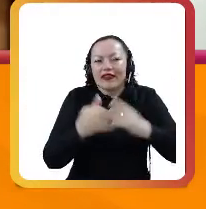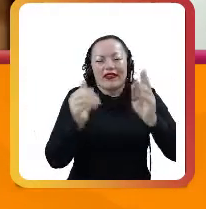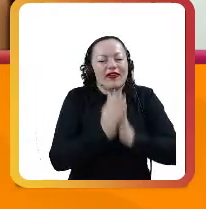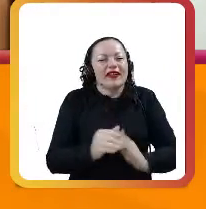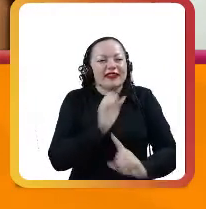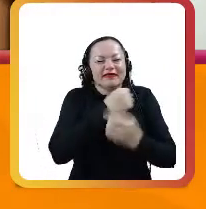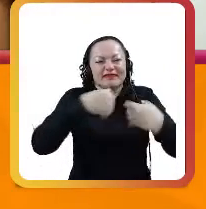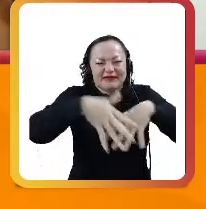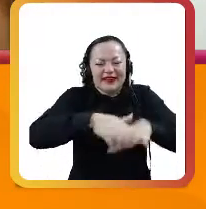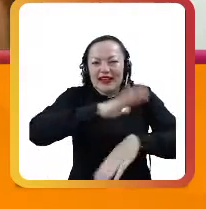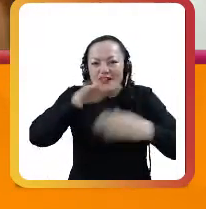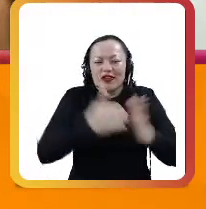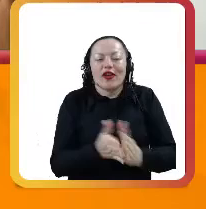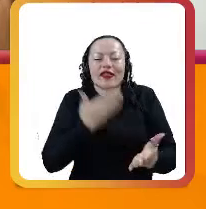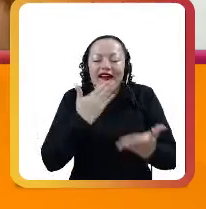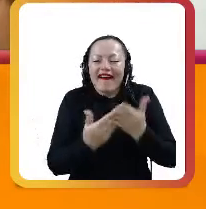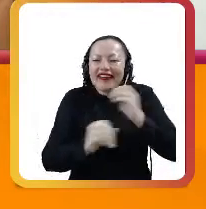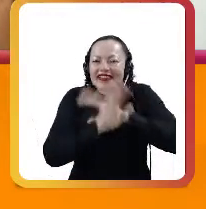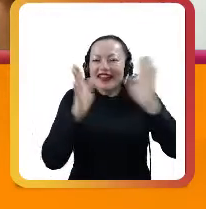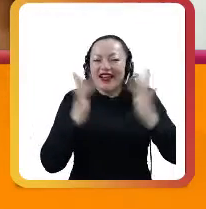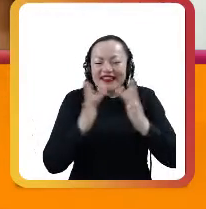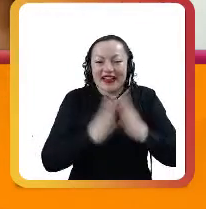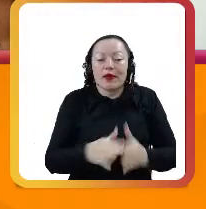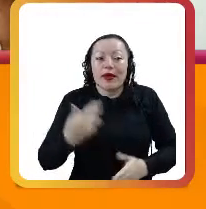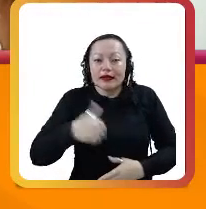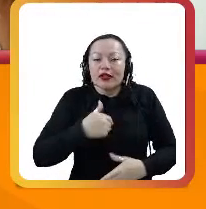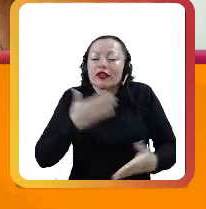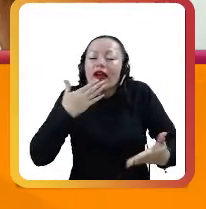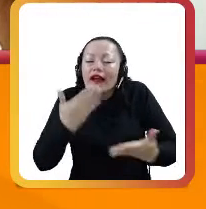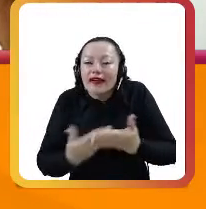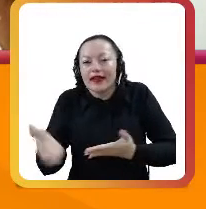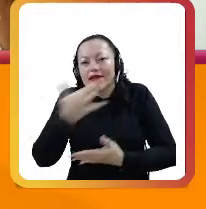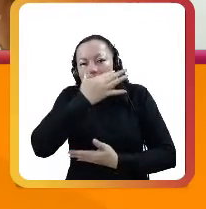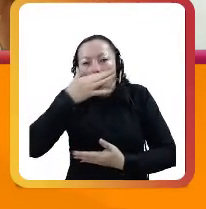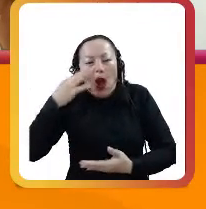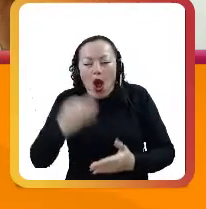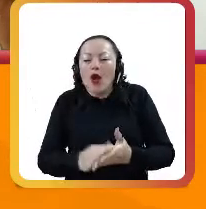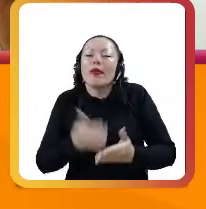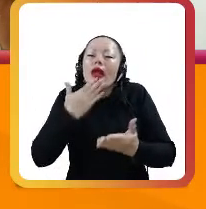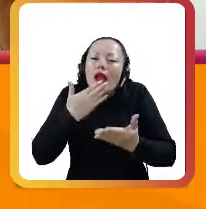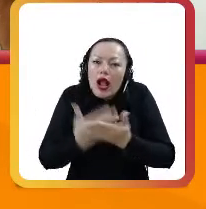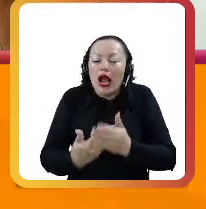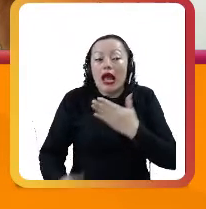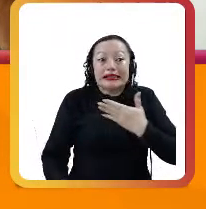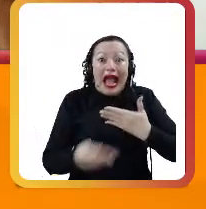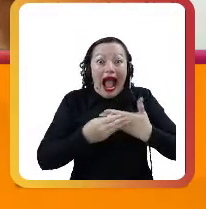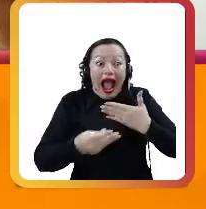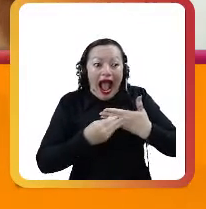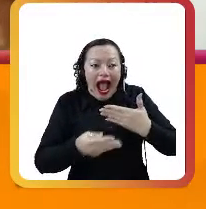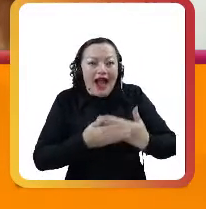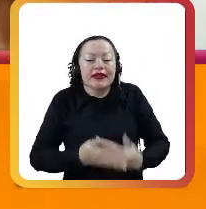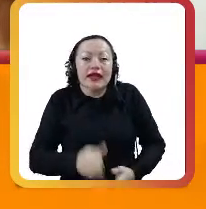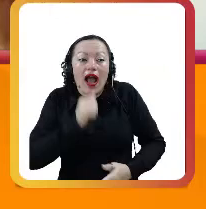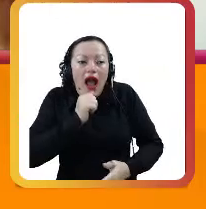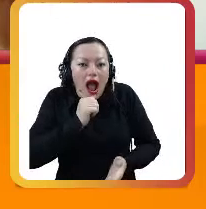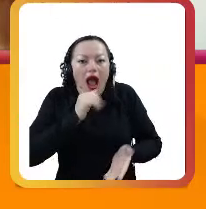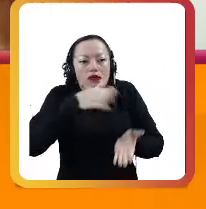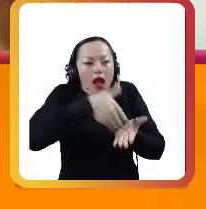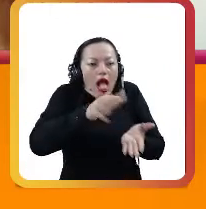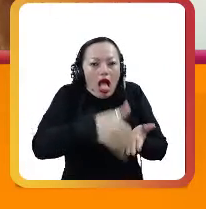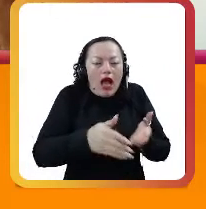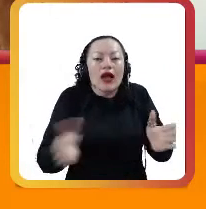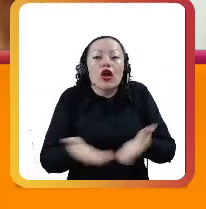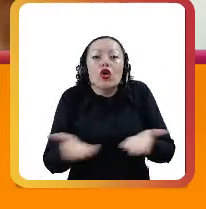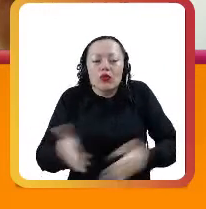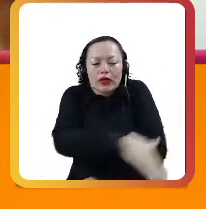hora están conectados con nosotros. Y bueno, a Ulises, gracias también por reportarnos el daño de agua que hay en esta zona, en la